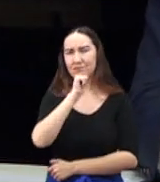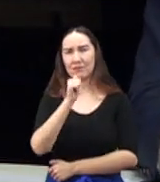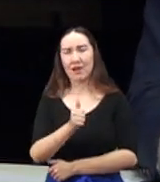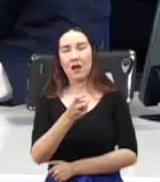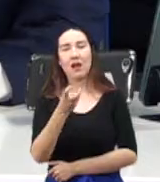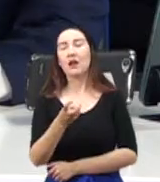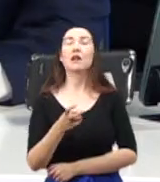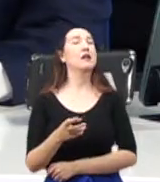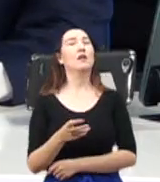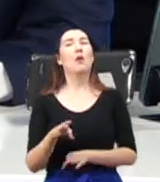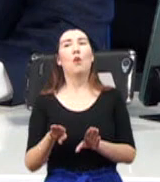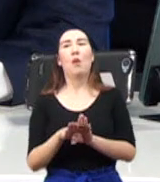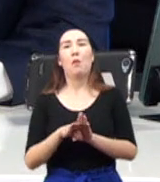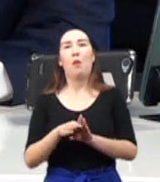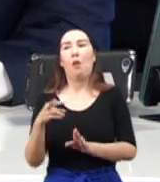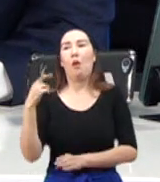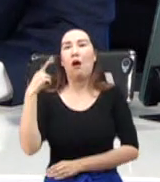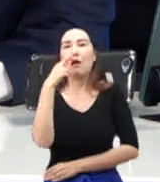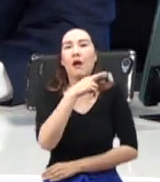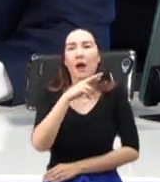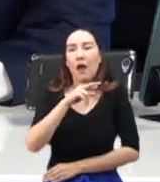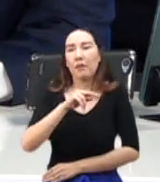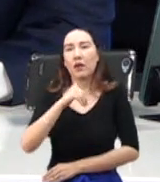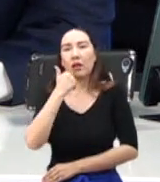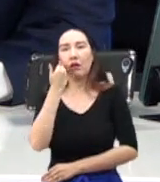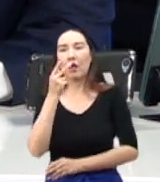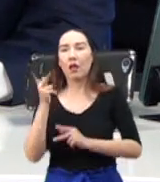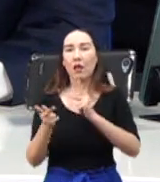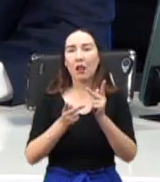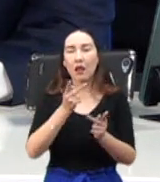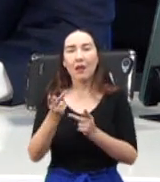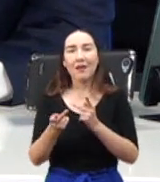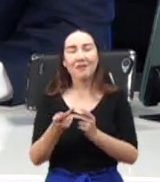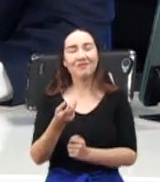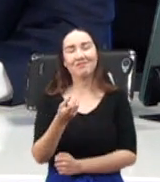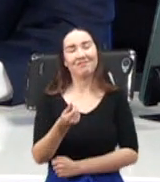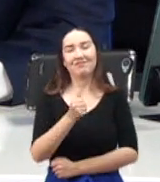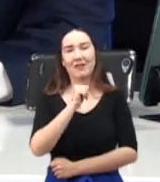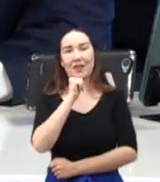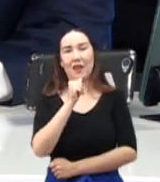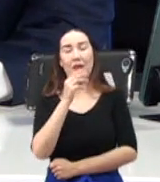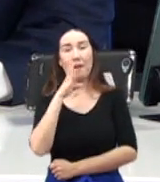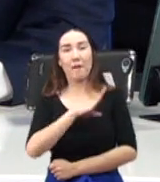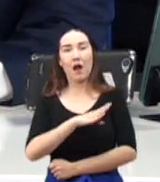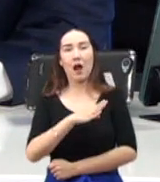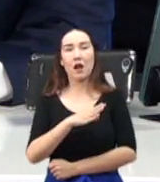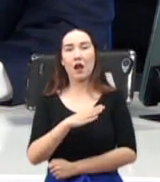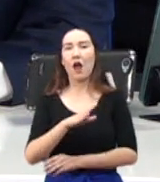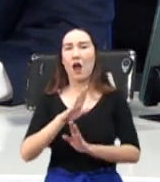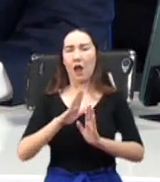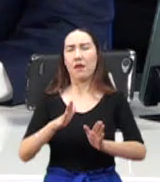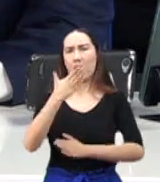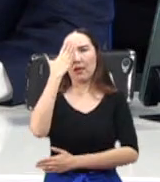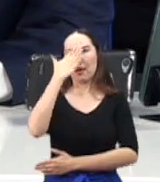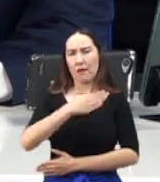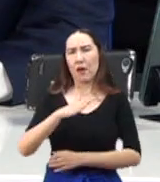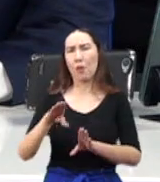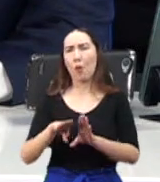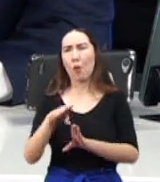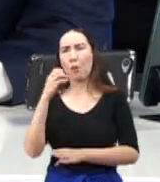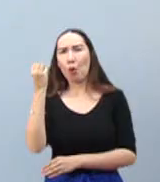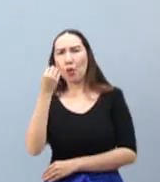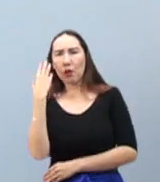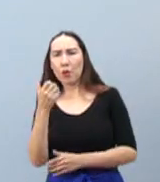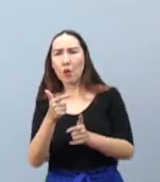hacen de manera improvisada, a sus anchas. Se sabe que el trato con los pueblos y comunidades indígenas debe de ser con